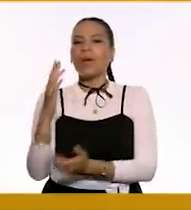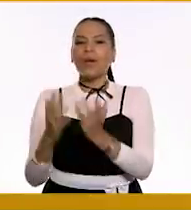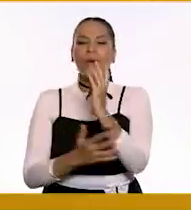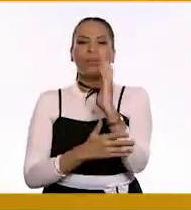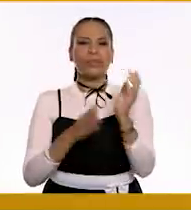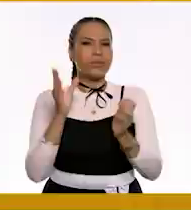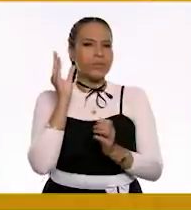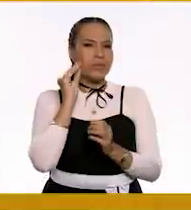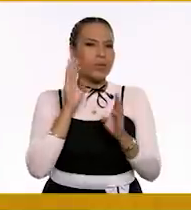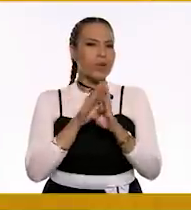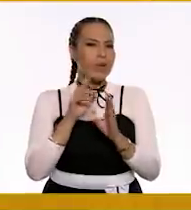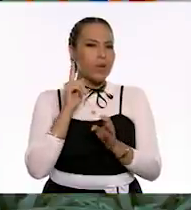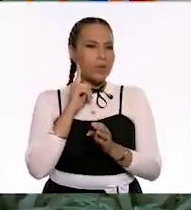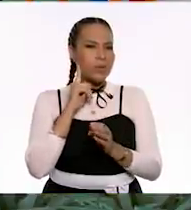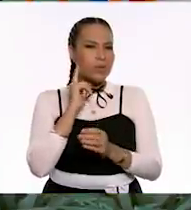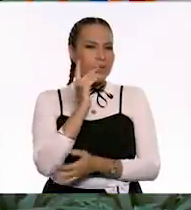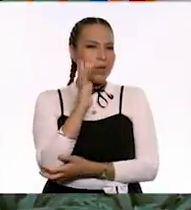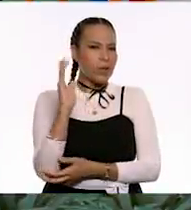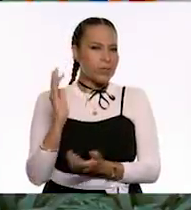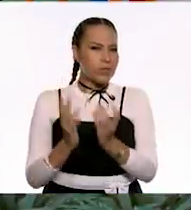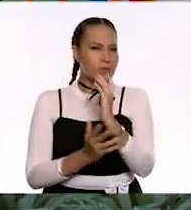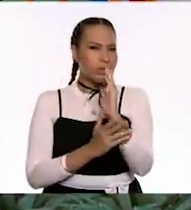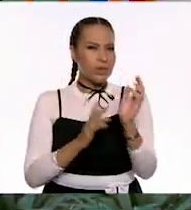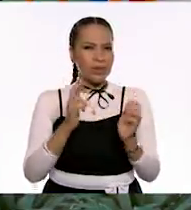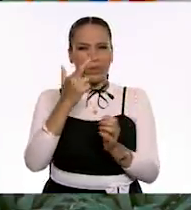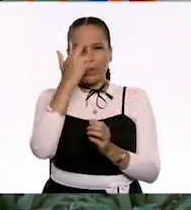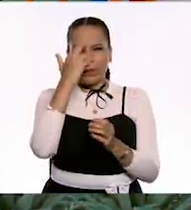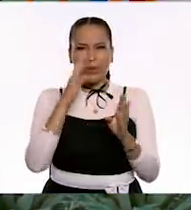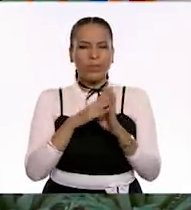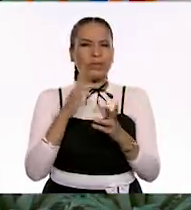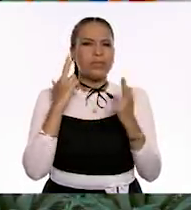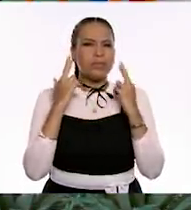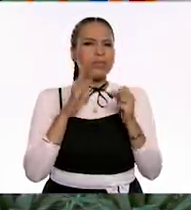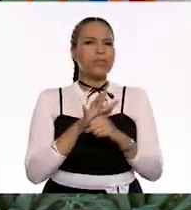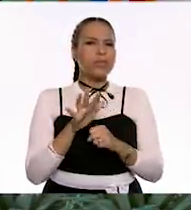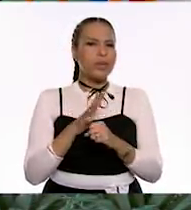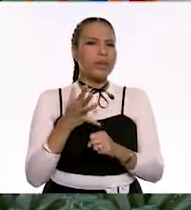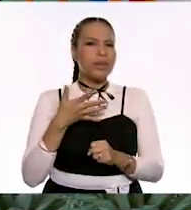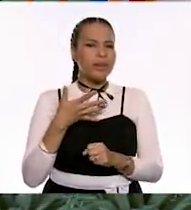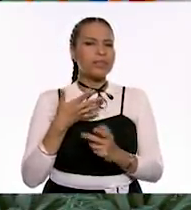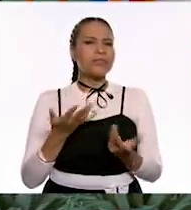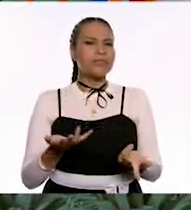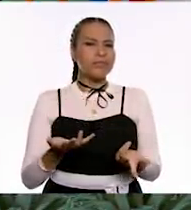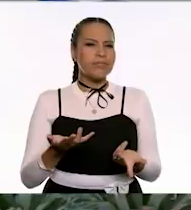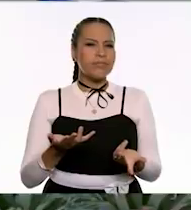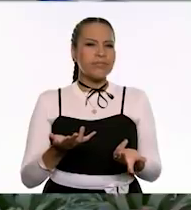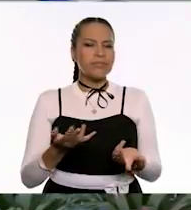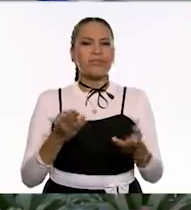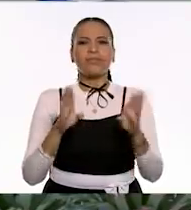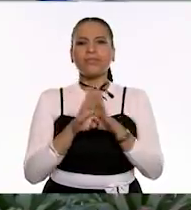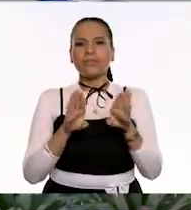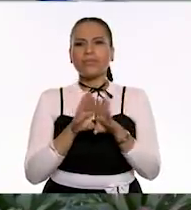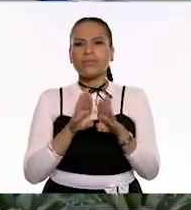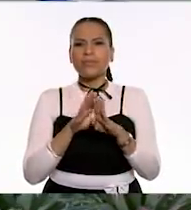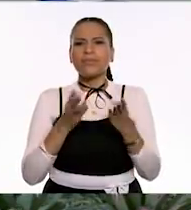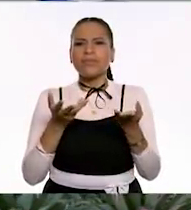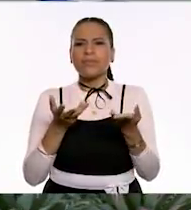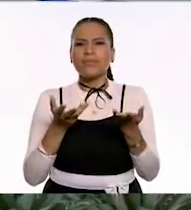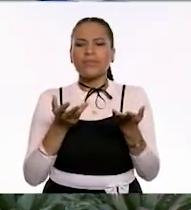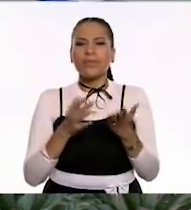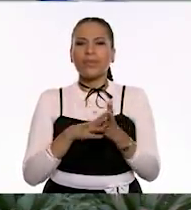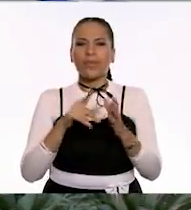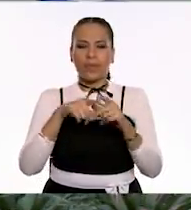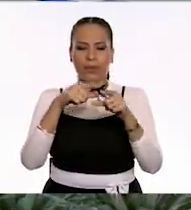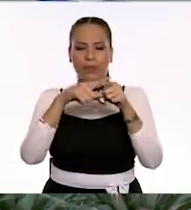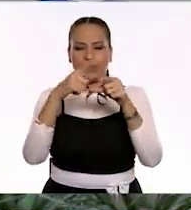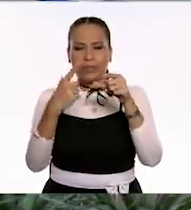escuchado cómo se escucha un bosque? Oh. Recuerden, a ver, ¿qué sonidos puede haber? De cómo las